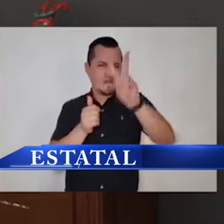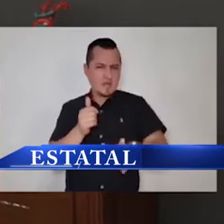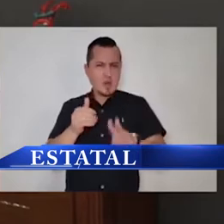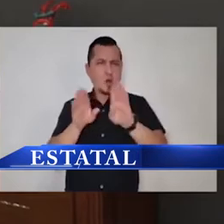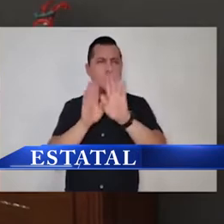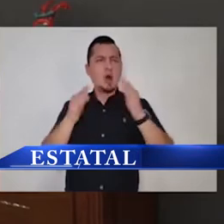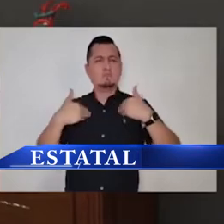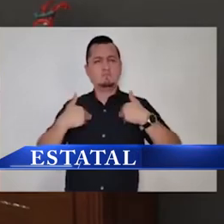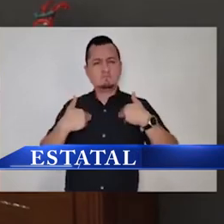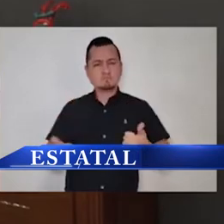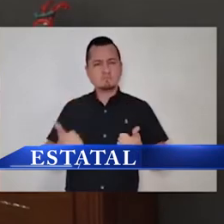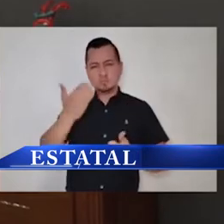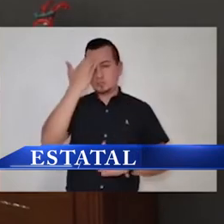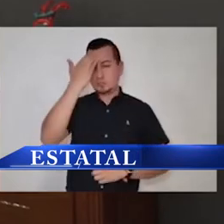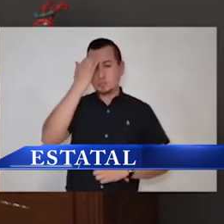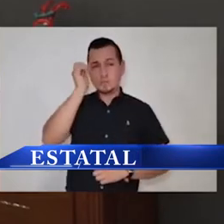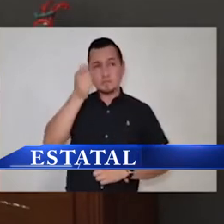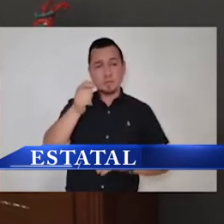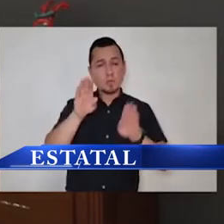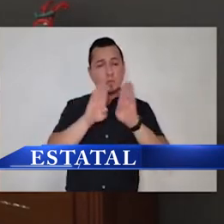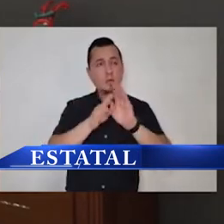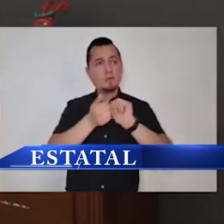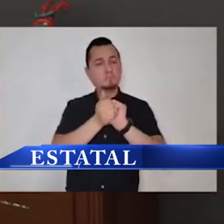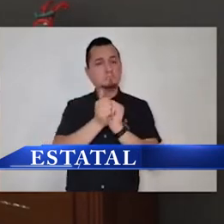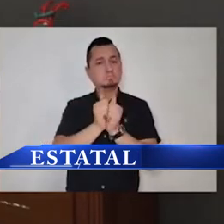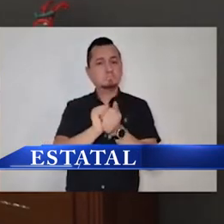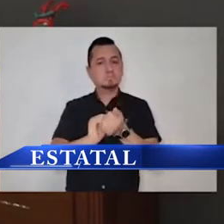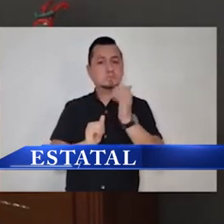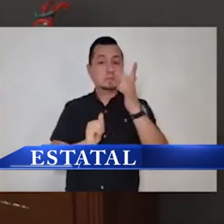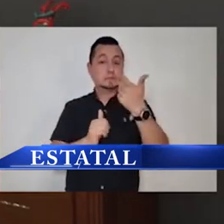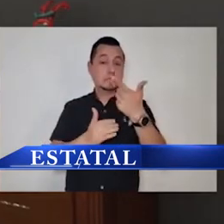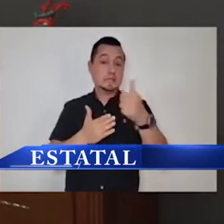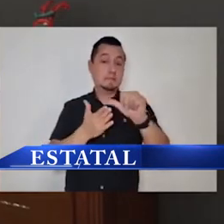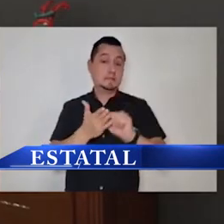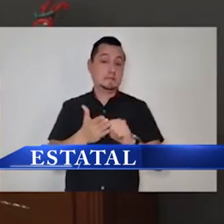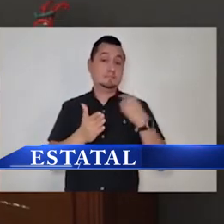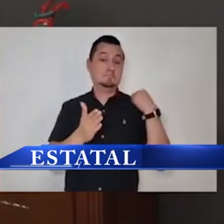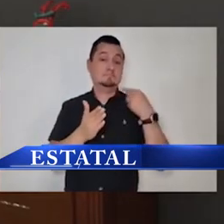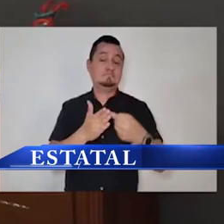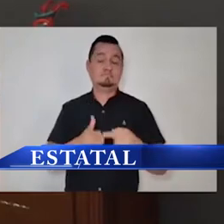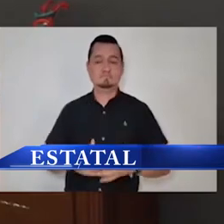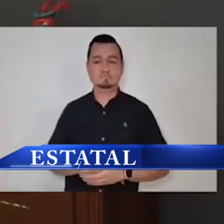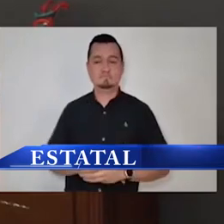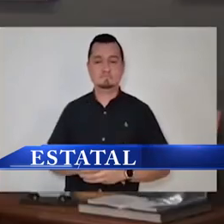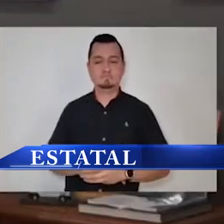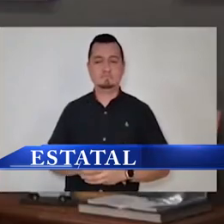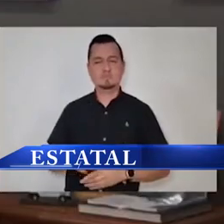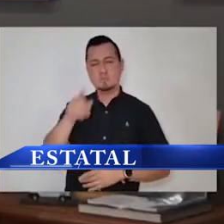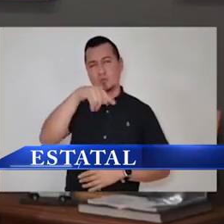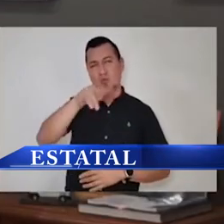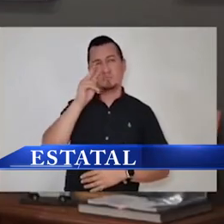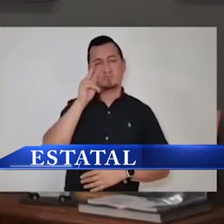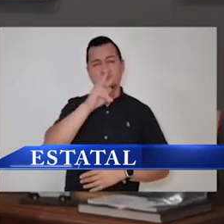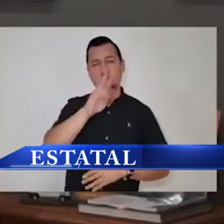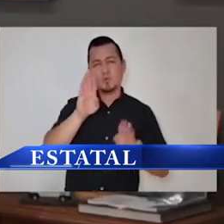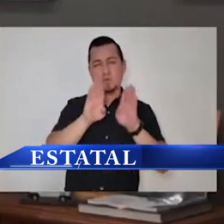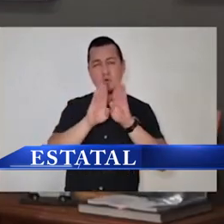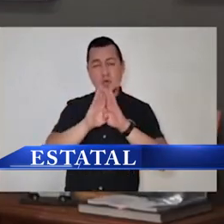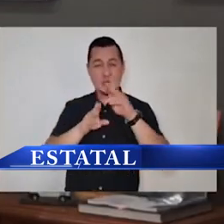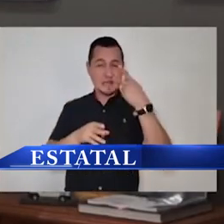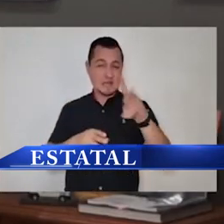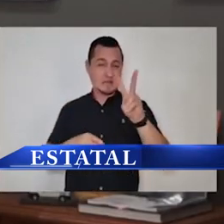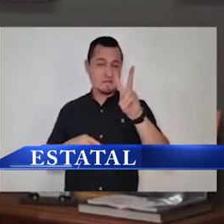los conocimientos científicos que hemos venido aprendiendo en este lapso. Hemos